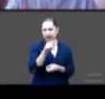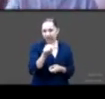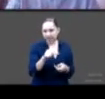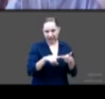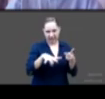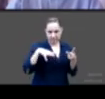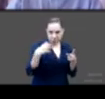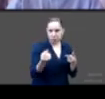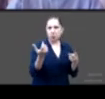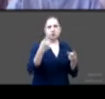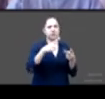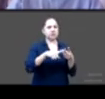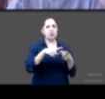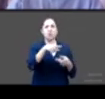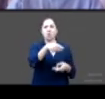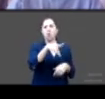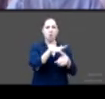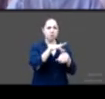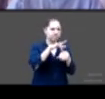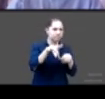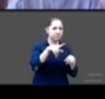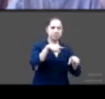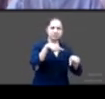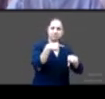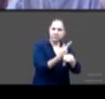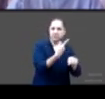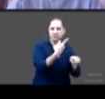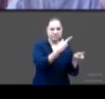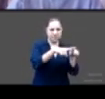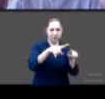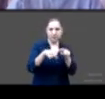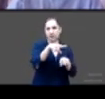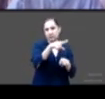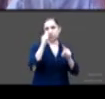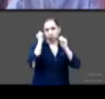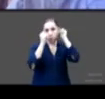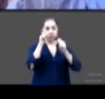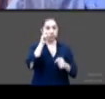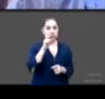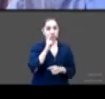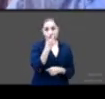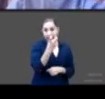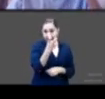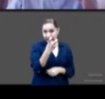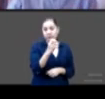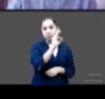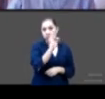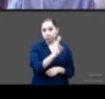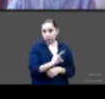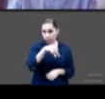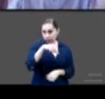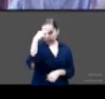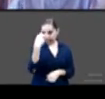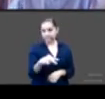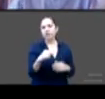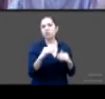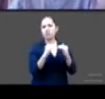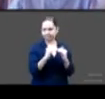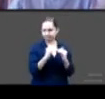que también es un tema que ha aumentado significativamente en nuestro país.